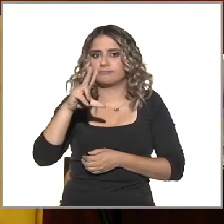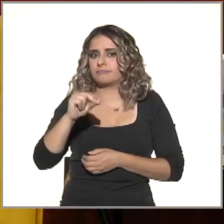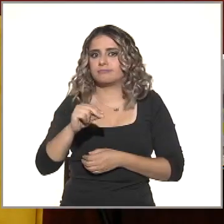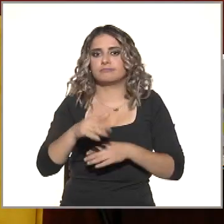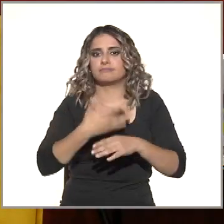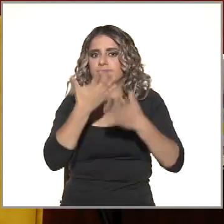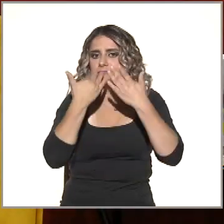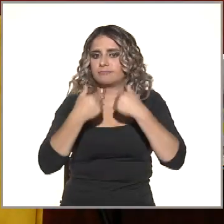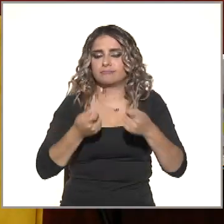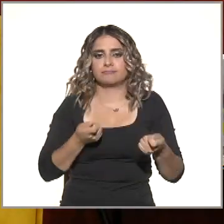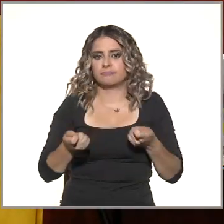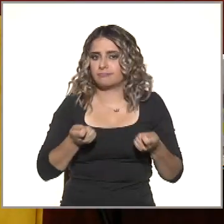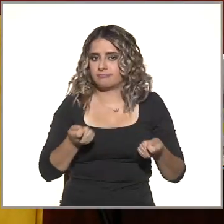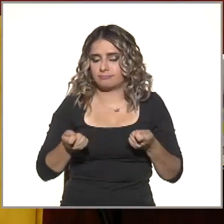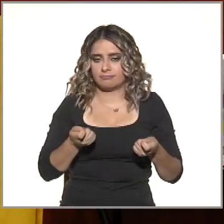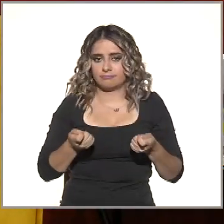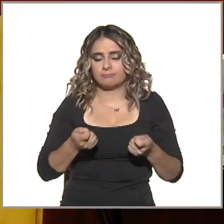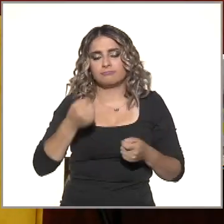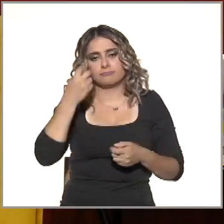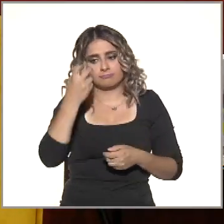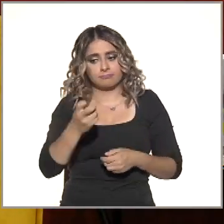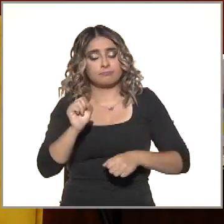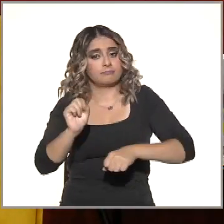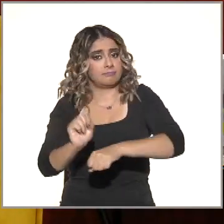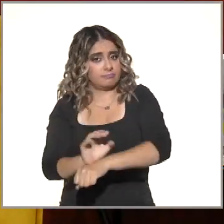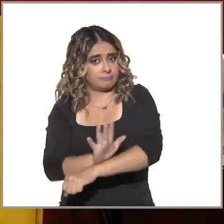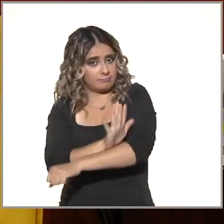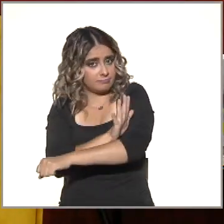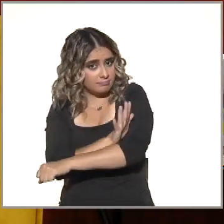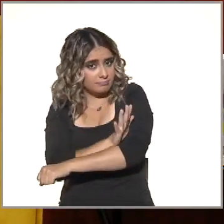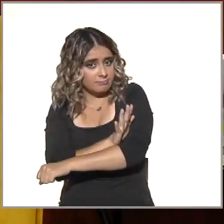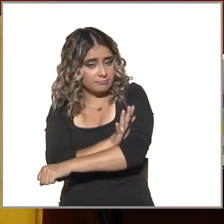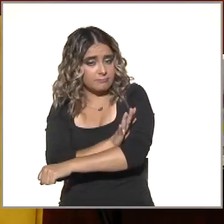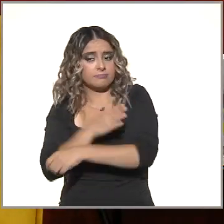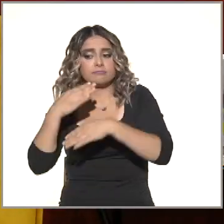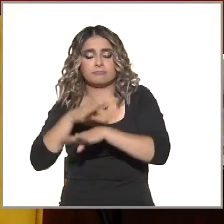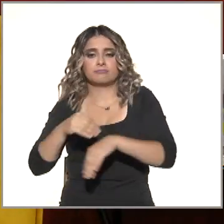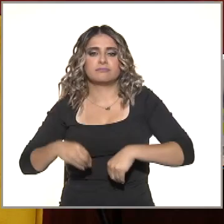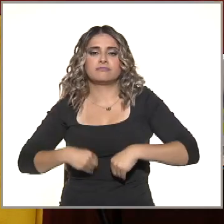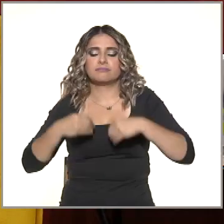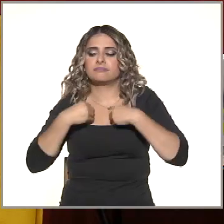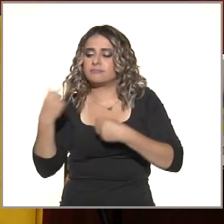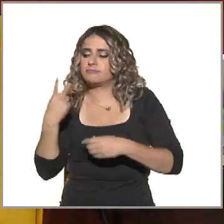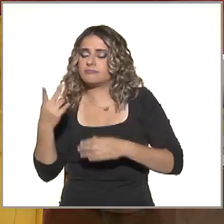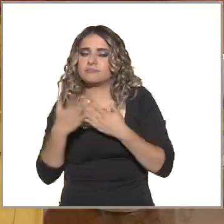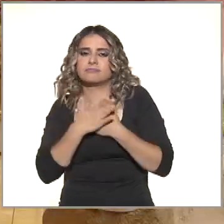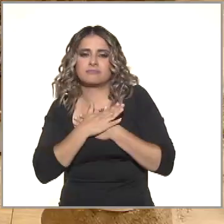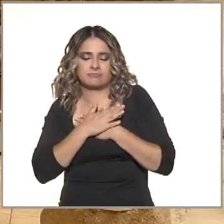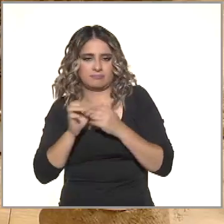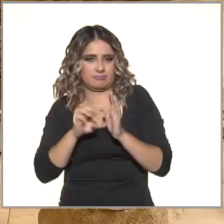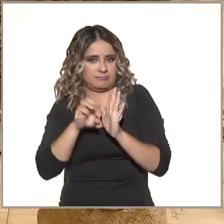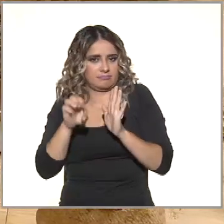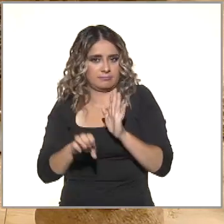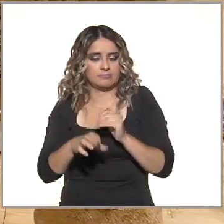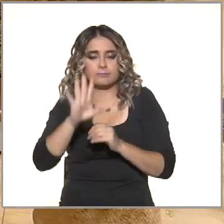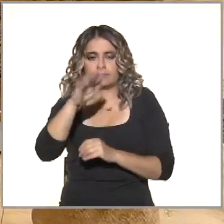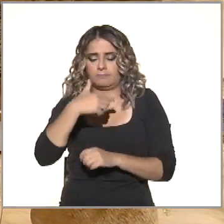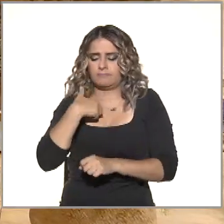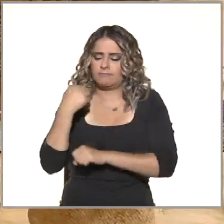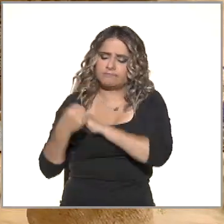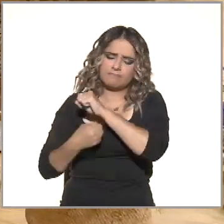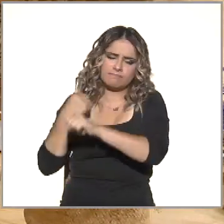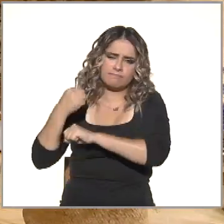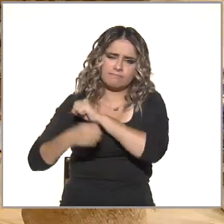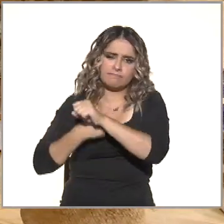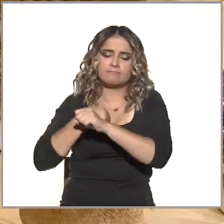en particular todas las emociones relacionadas con la vida amorosa. Yo llevo mucho tiempo diciendo